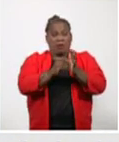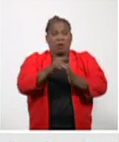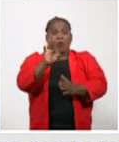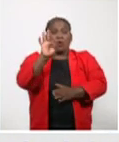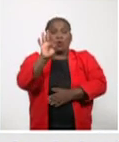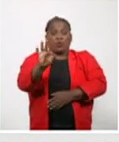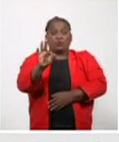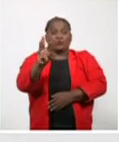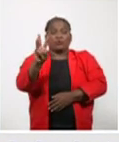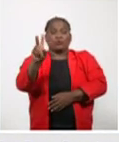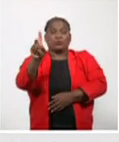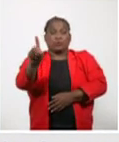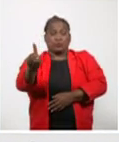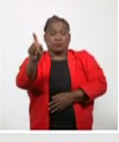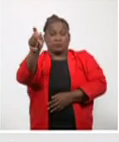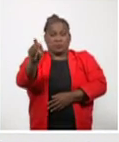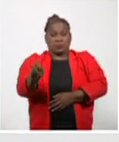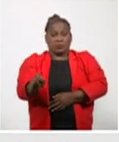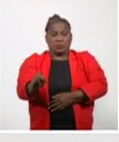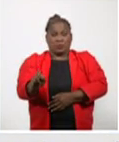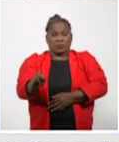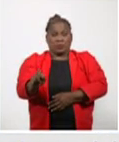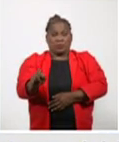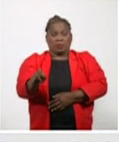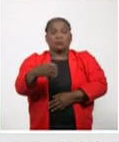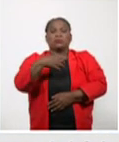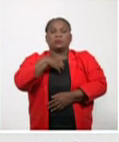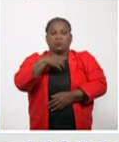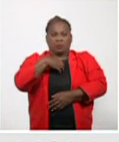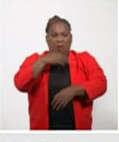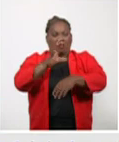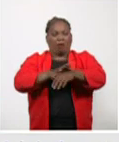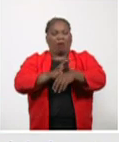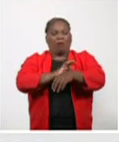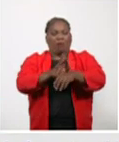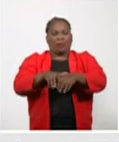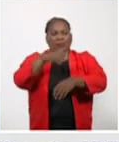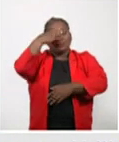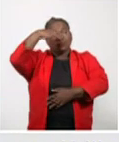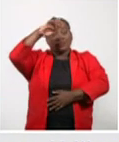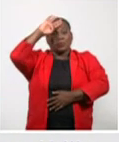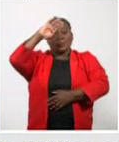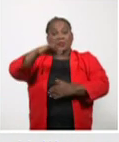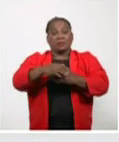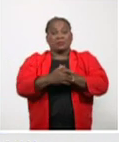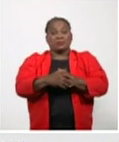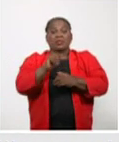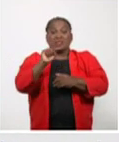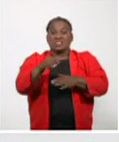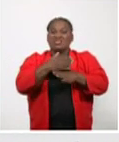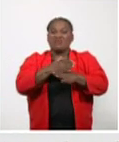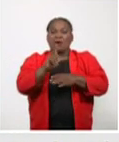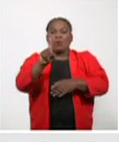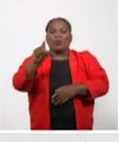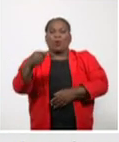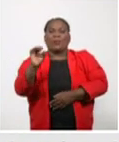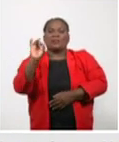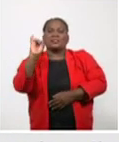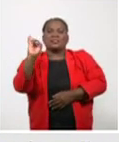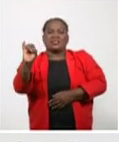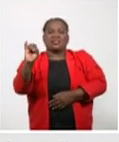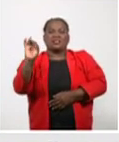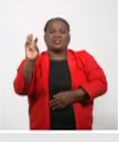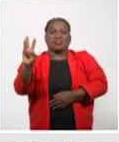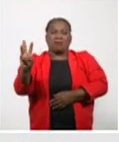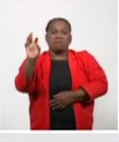32.831 personas con la COVID-19. Esto da un 1,63% de